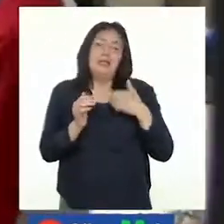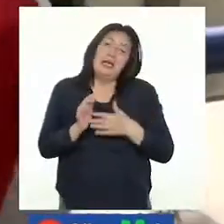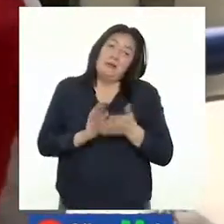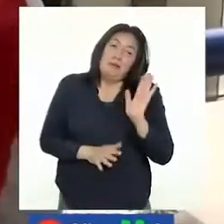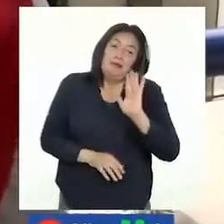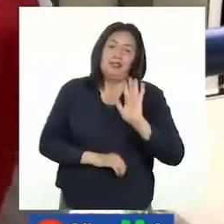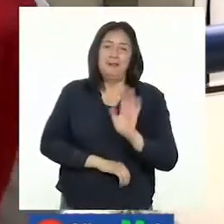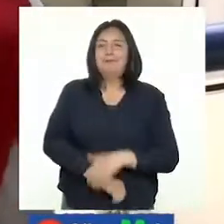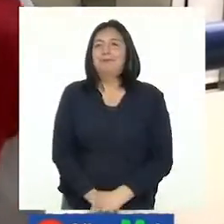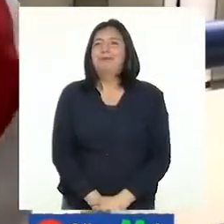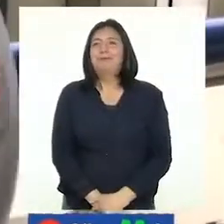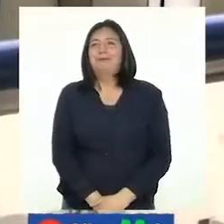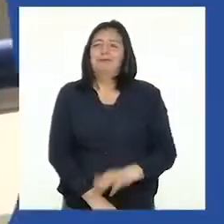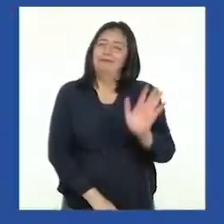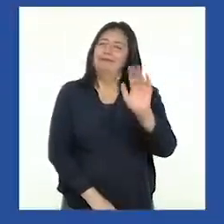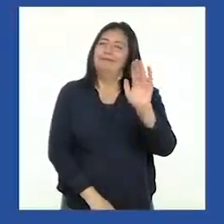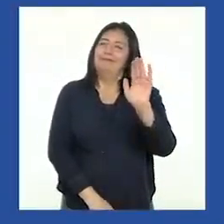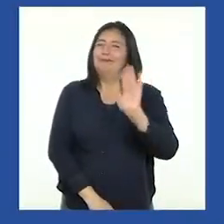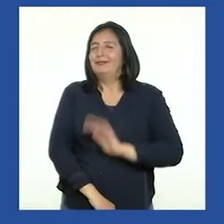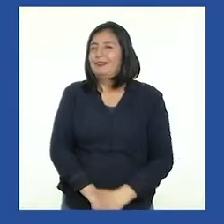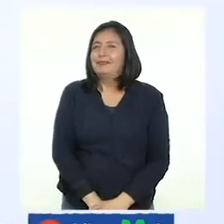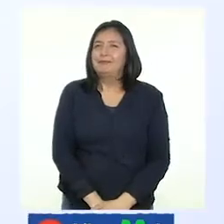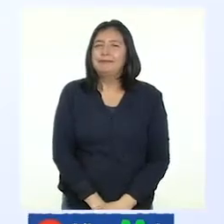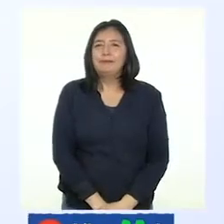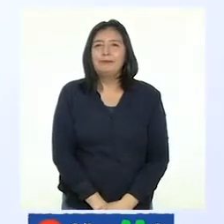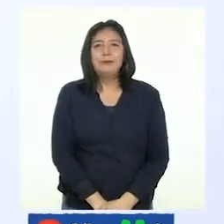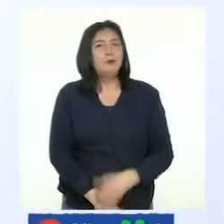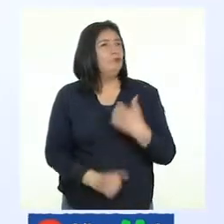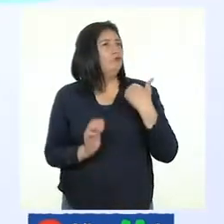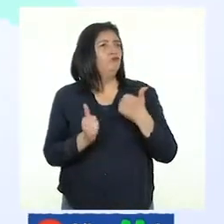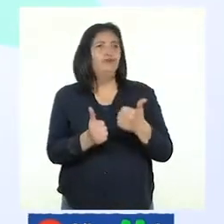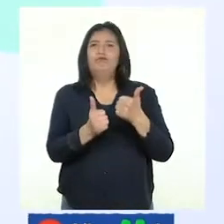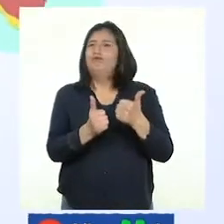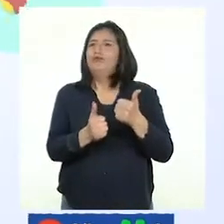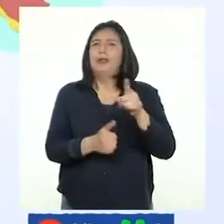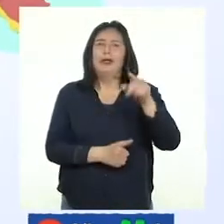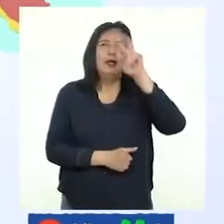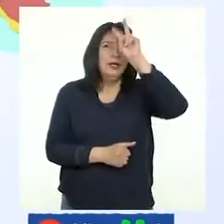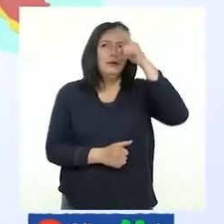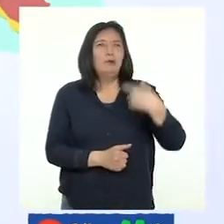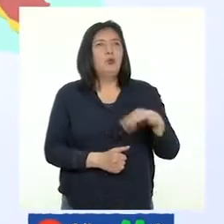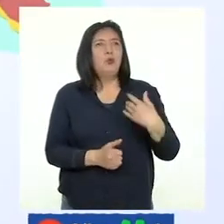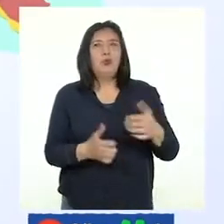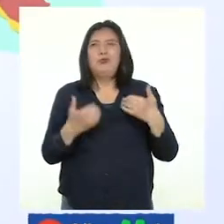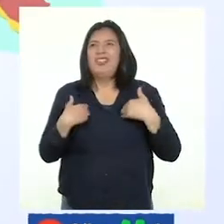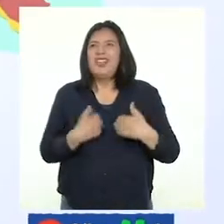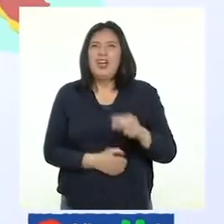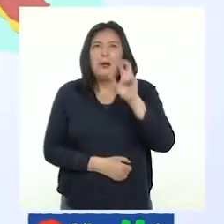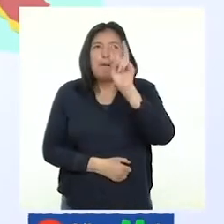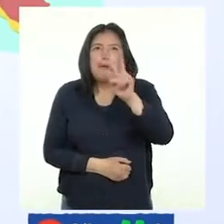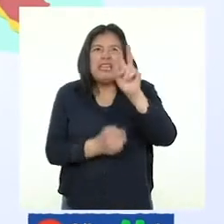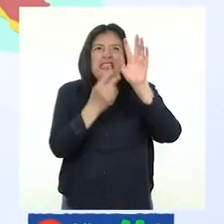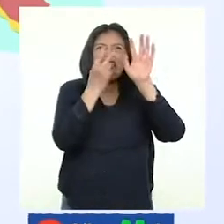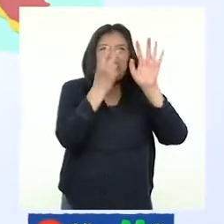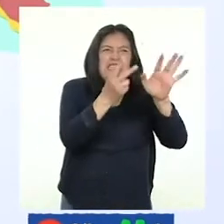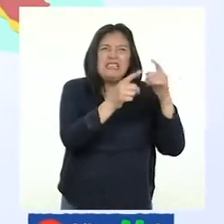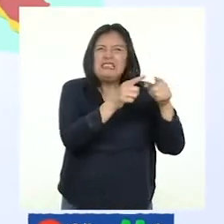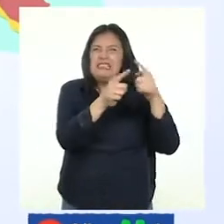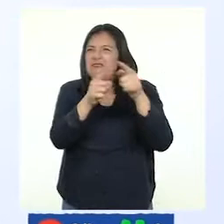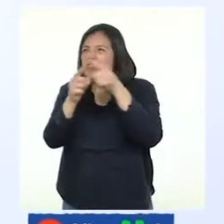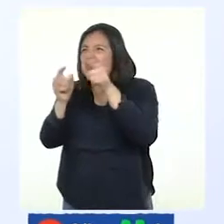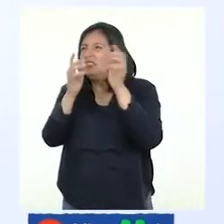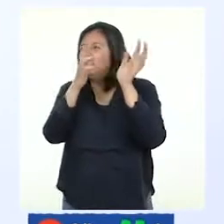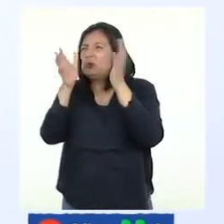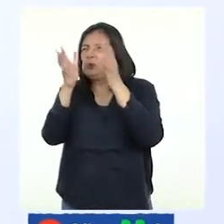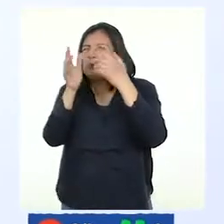vamos. ¡Chao! ¡Genial! El Perú posee 27 tipos de